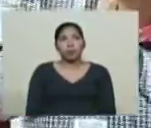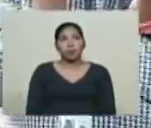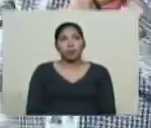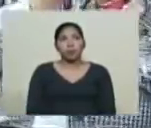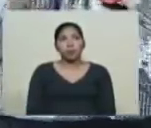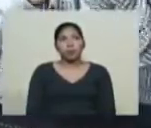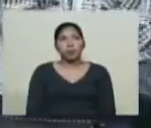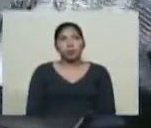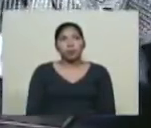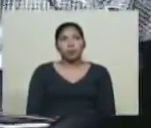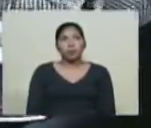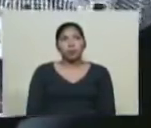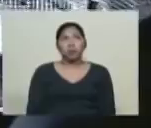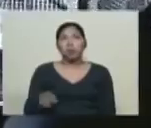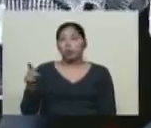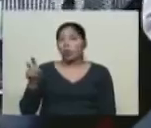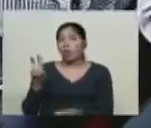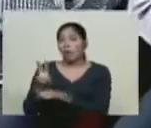Constituyente de Vargas, ¿eres tú?